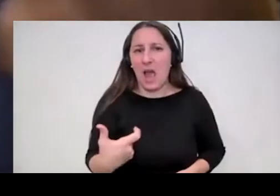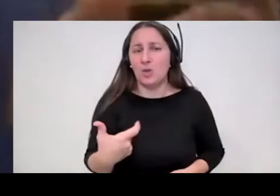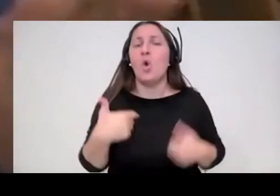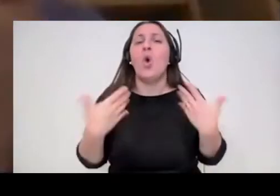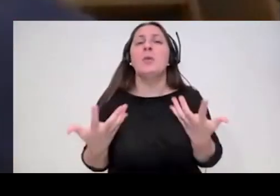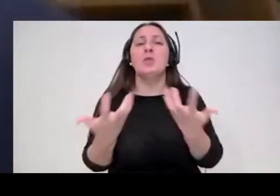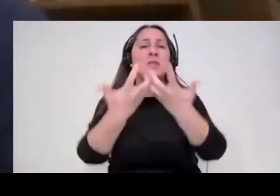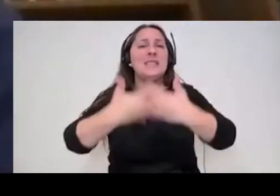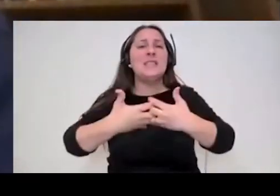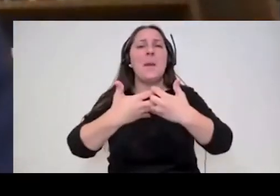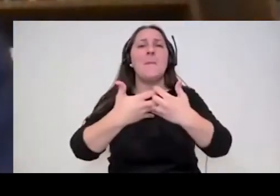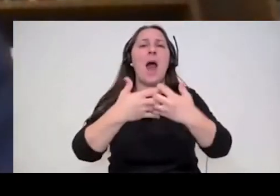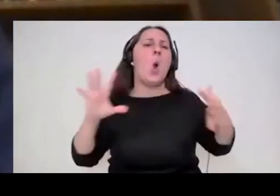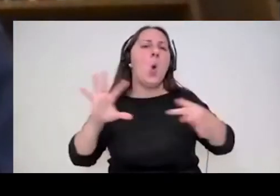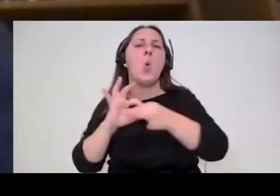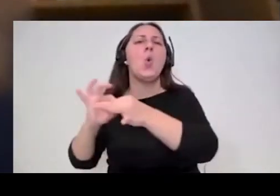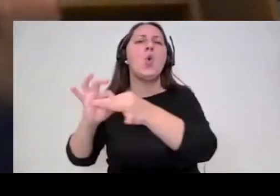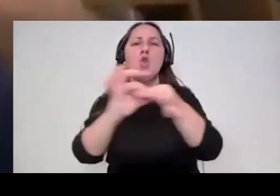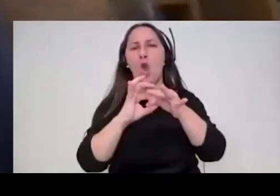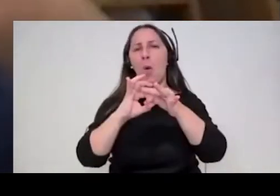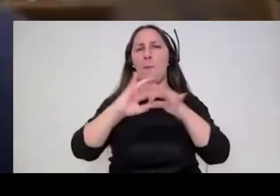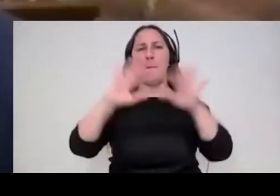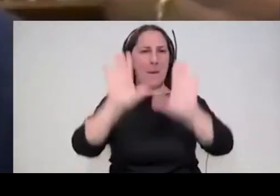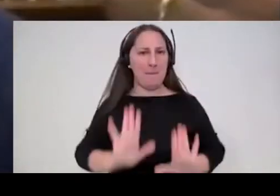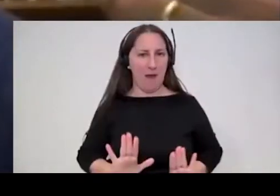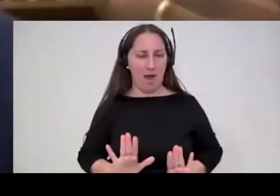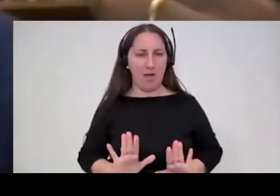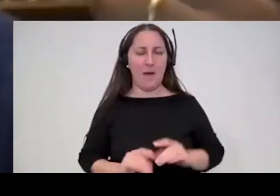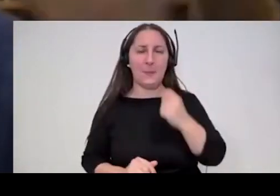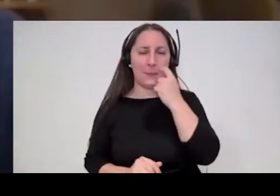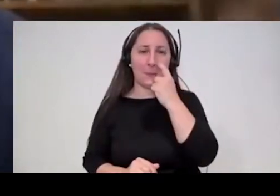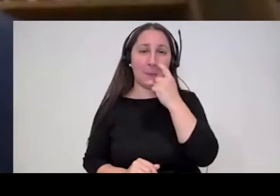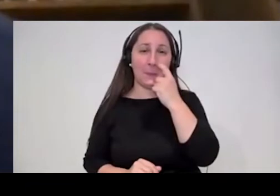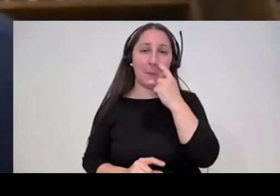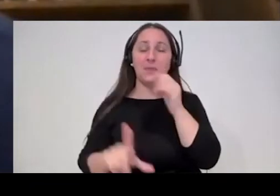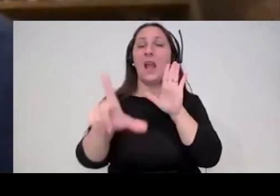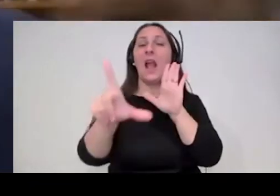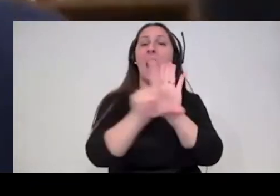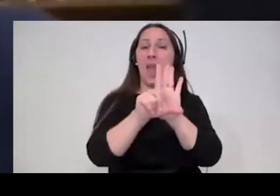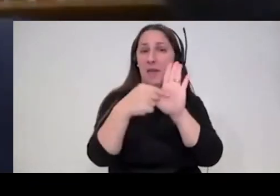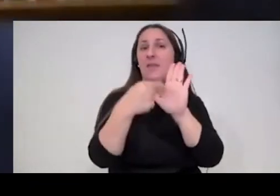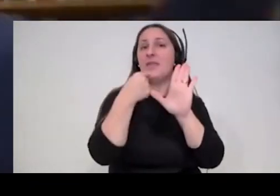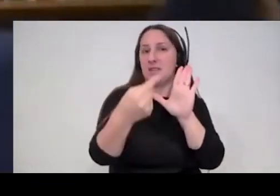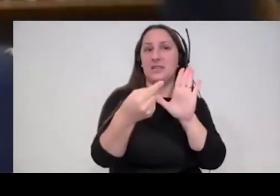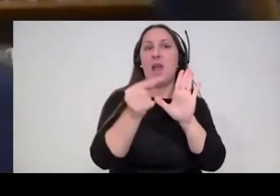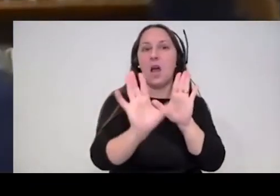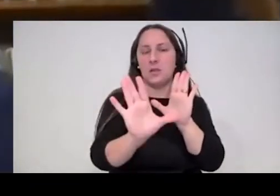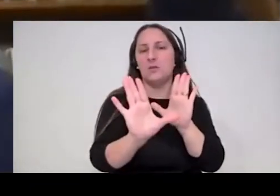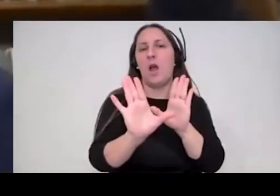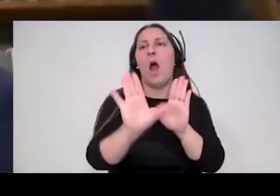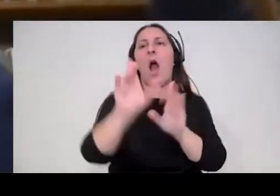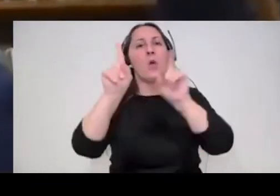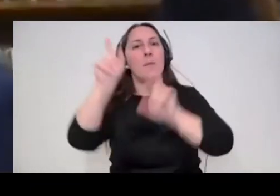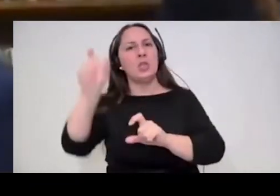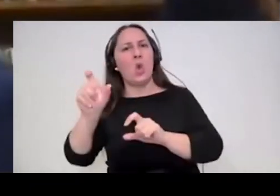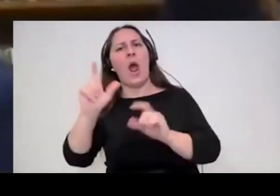de unicidad promocionada. Ahora, la ley promociona esto. Entonces algunos dicen, no, esto es una violación a